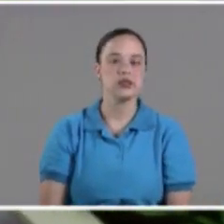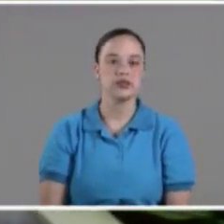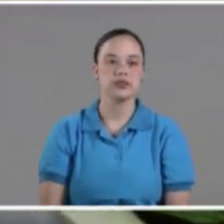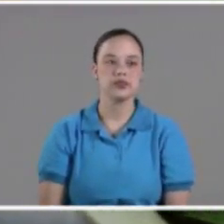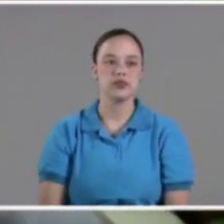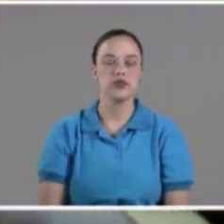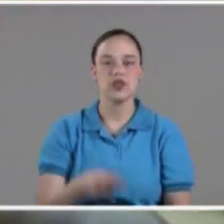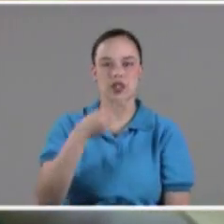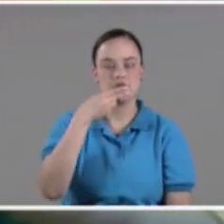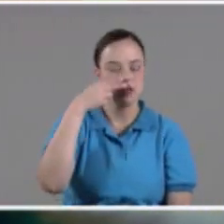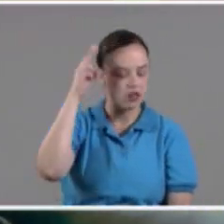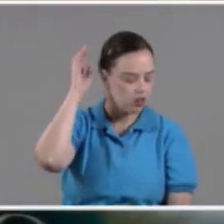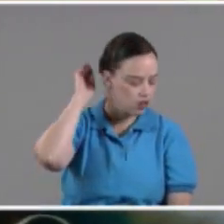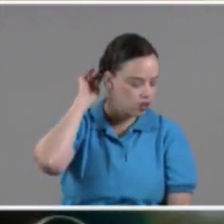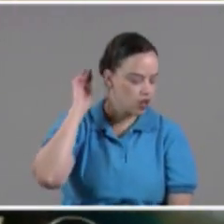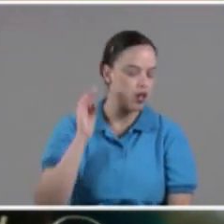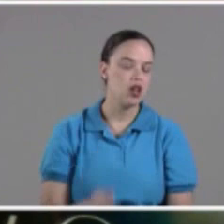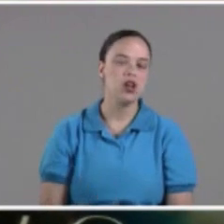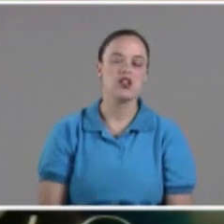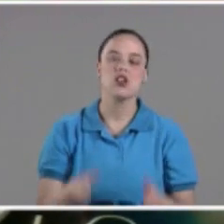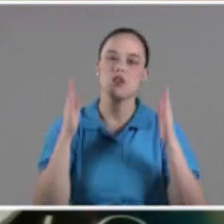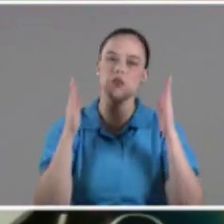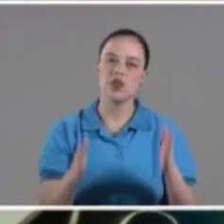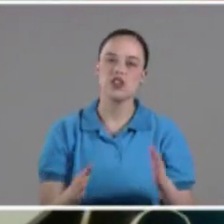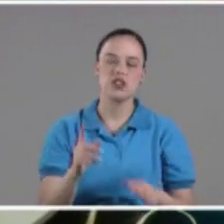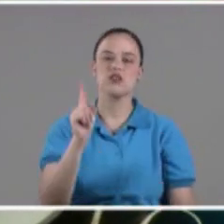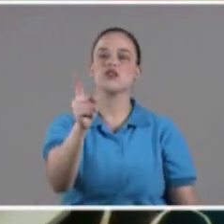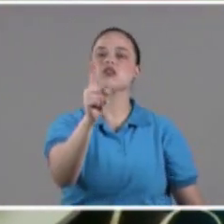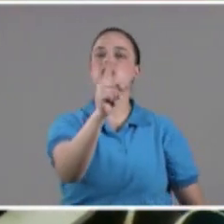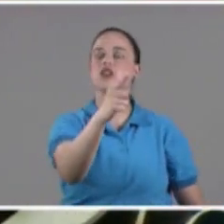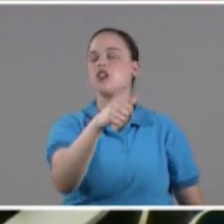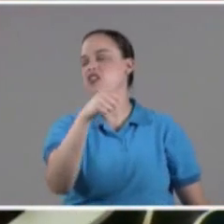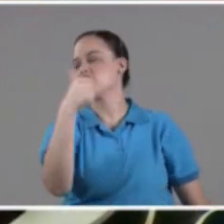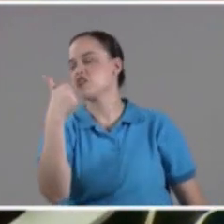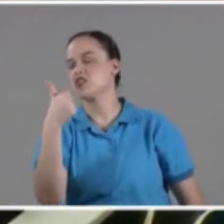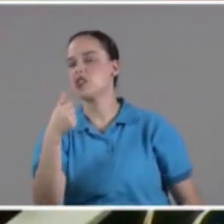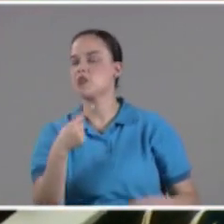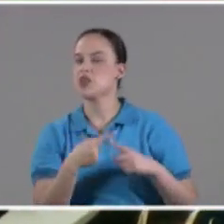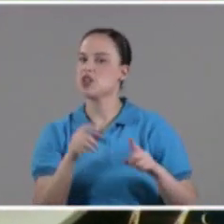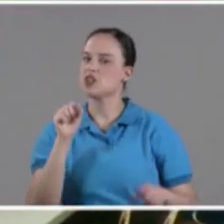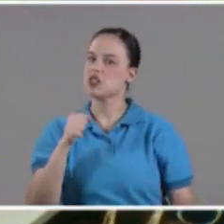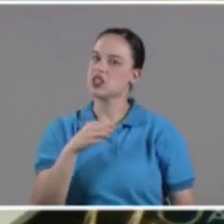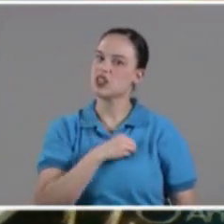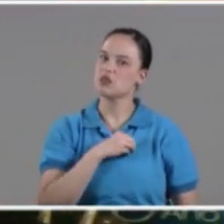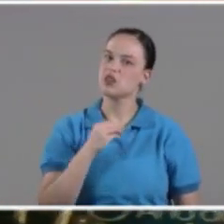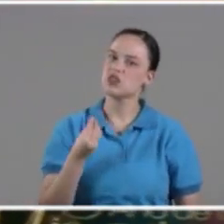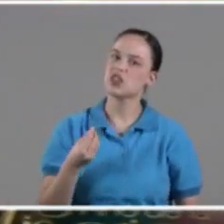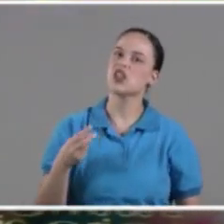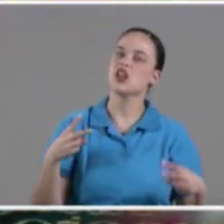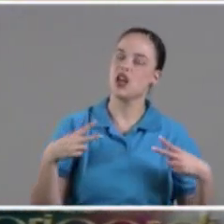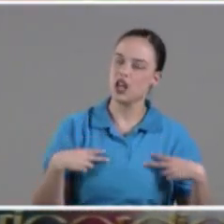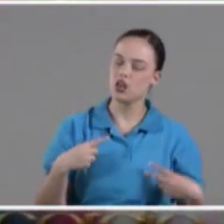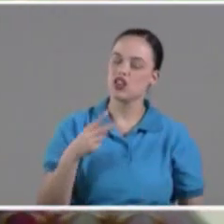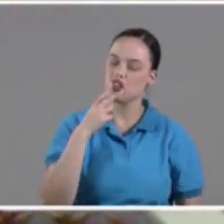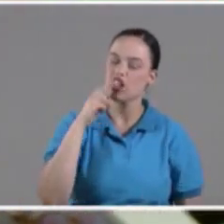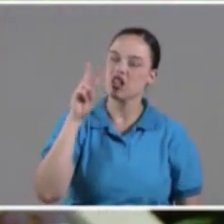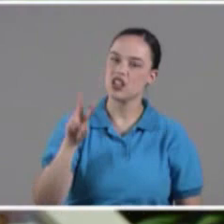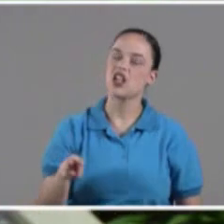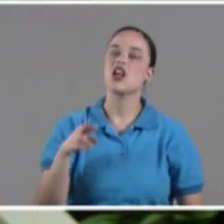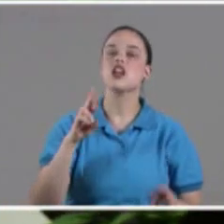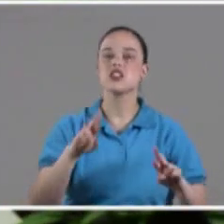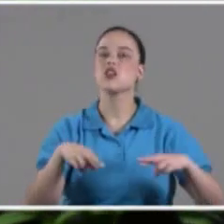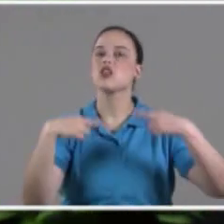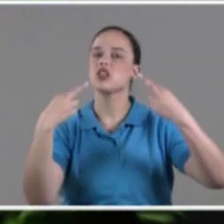el hipocresía humana de señalar a todos los demás Pero si queremos que exista una verdadera restauración